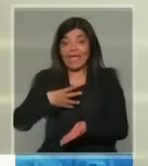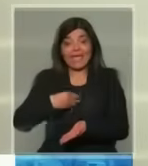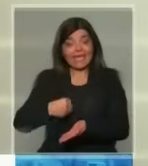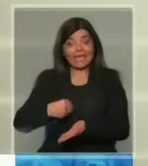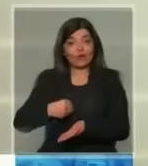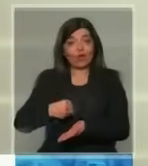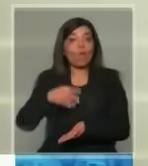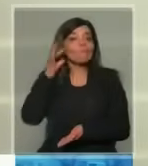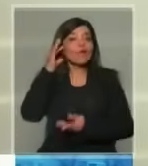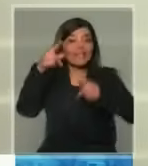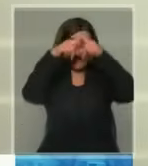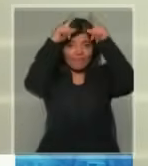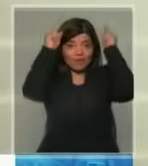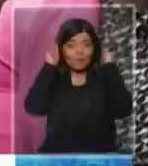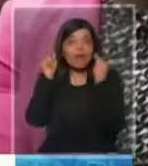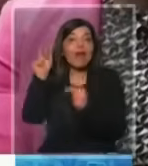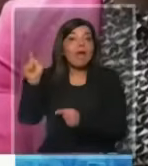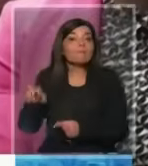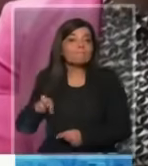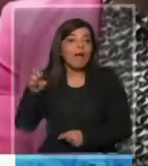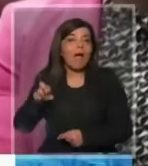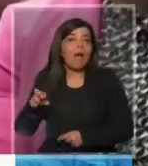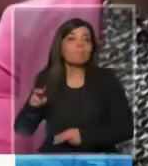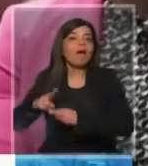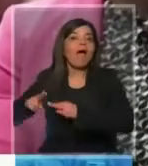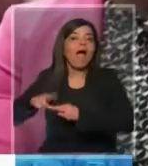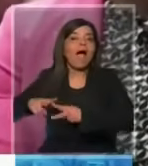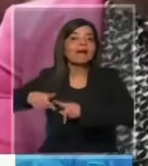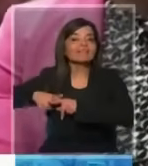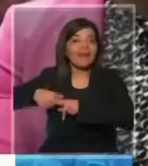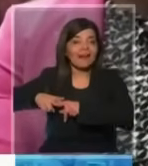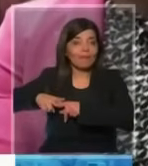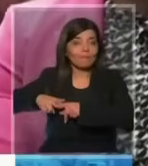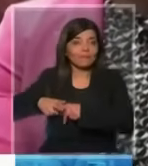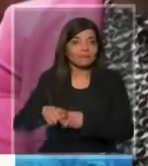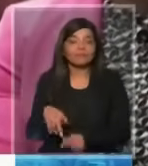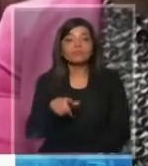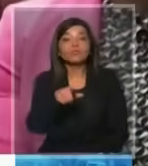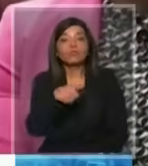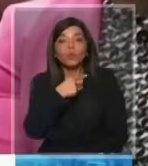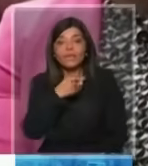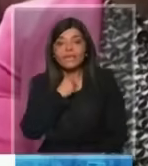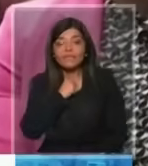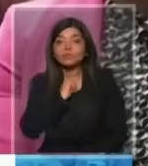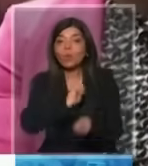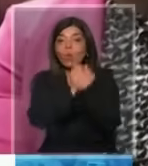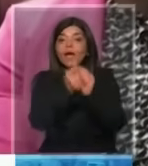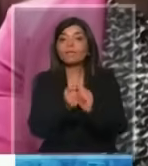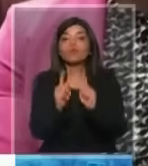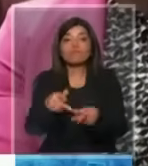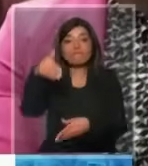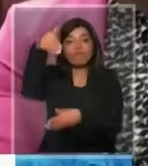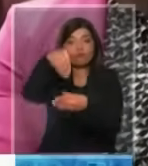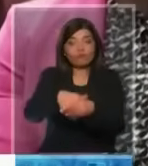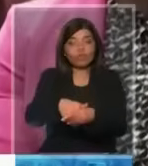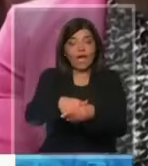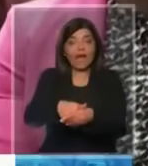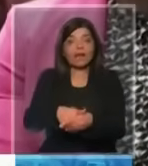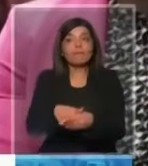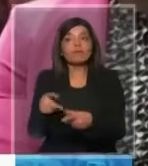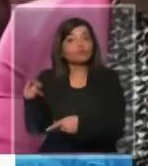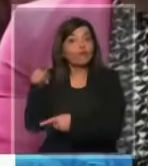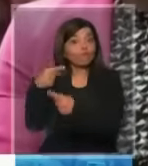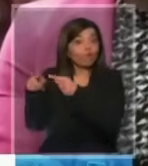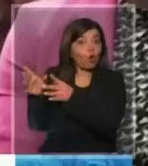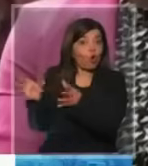humilde fabricante de herramientas. Si quieres un cambio, tienes que votar por ello. Y si votas por los laboristas, es un voto